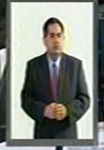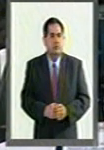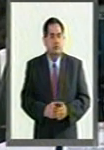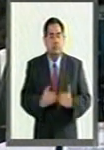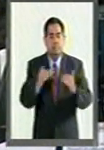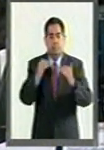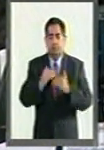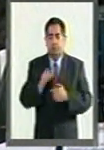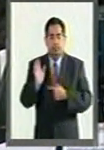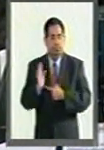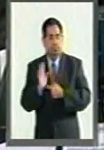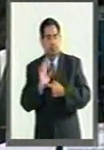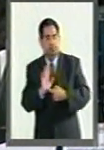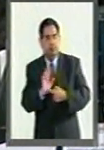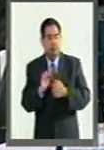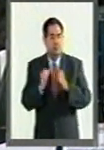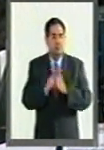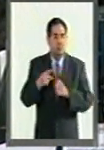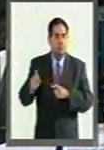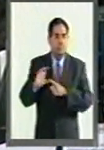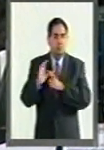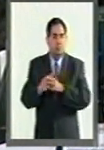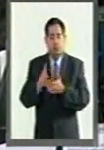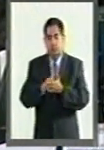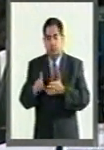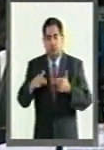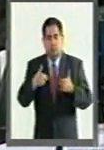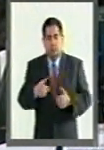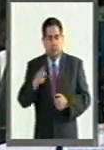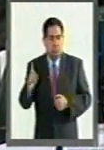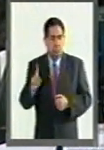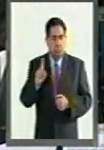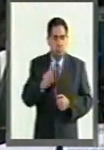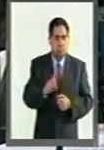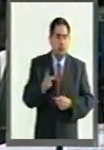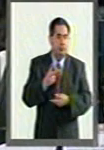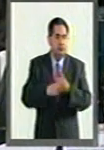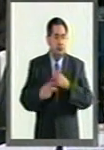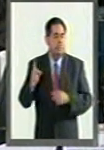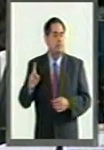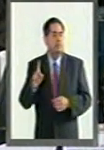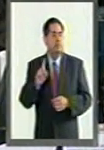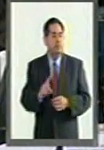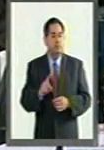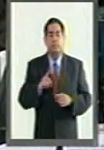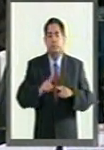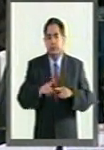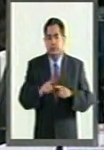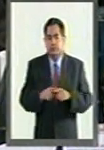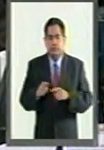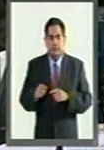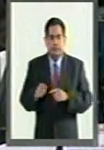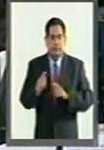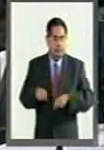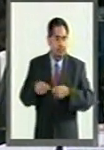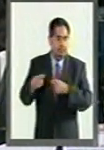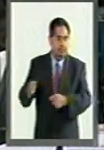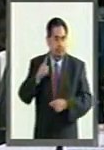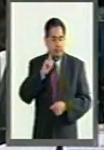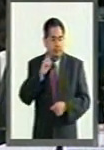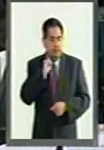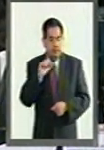aceptar el dictamen por la Comisión de Derechos Humanos, le corresponde el uso de la tribuna a la